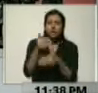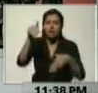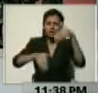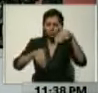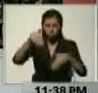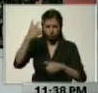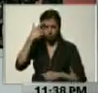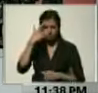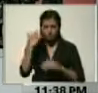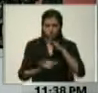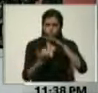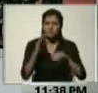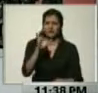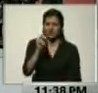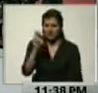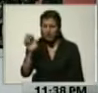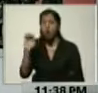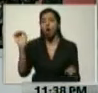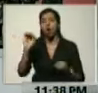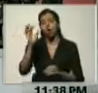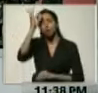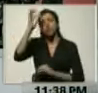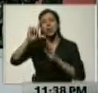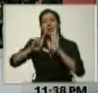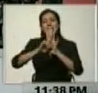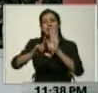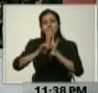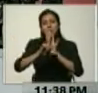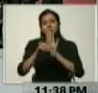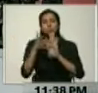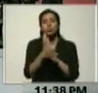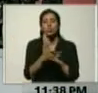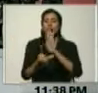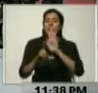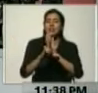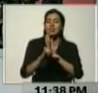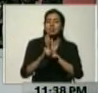electoral, al Consejo Legislativo cuando se trate de leyes relativas a los estados.